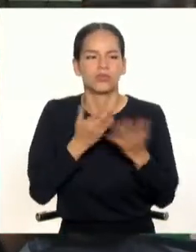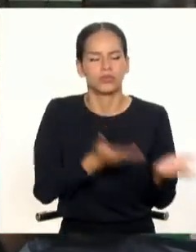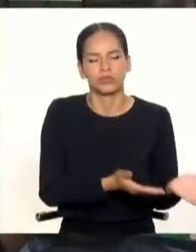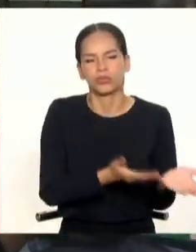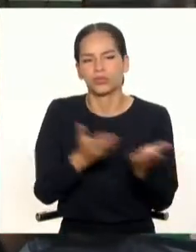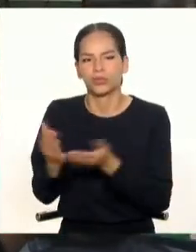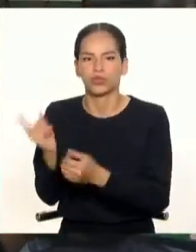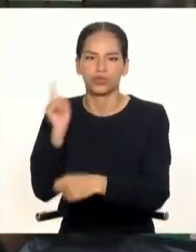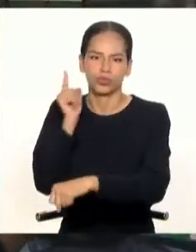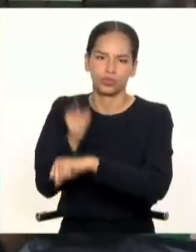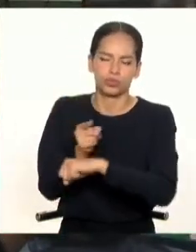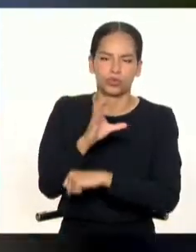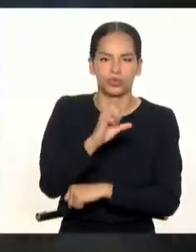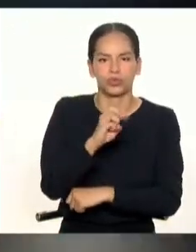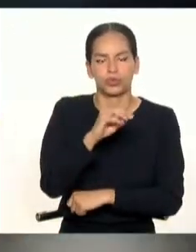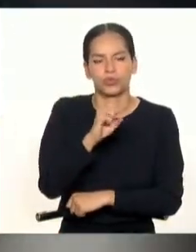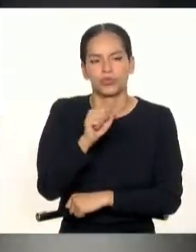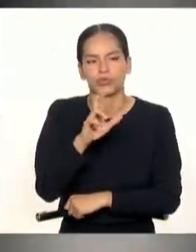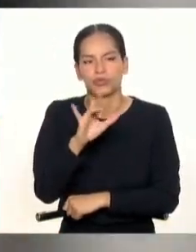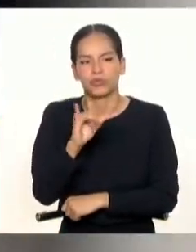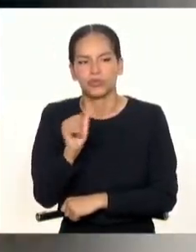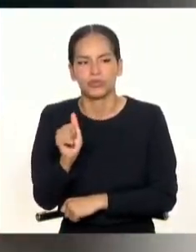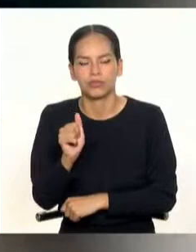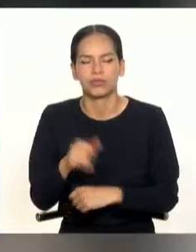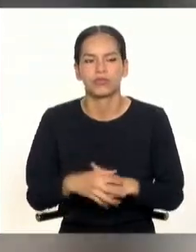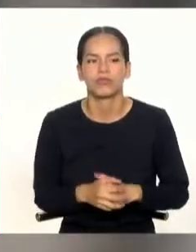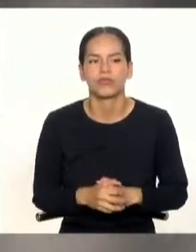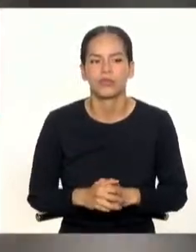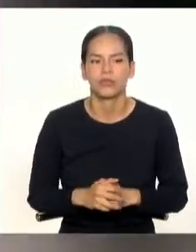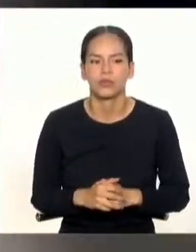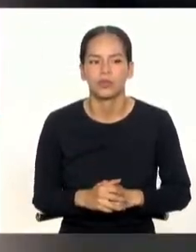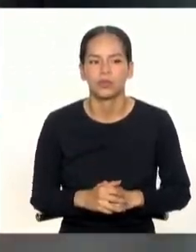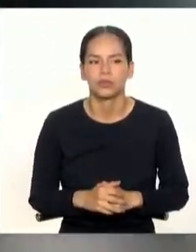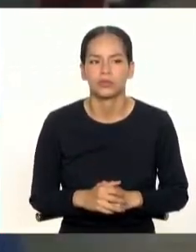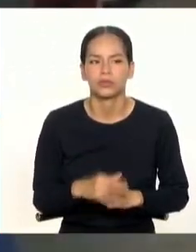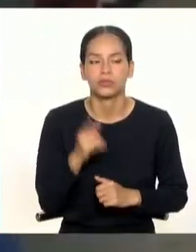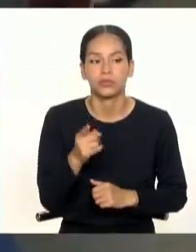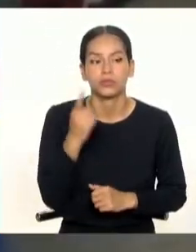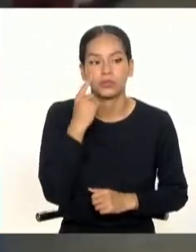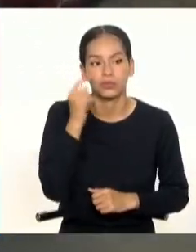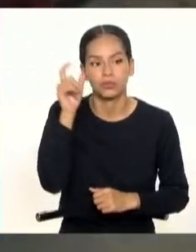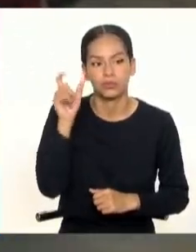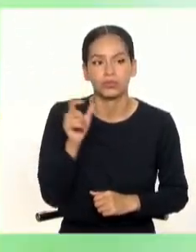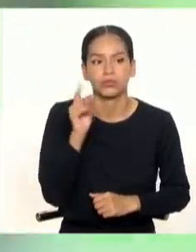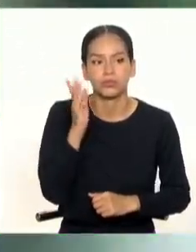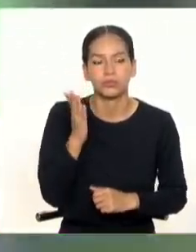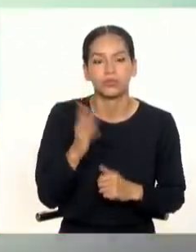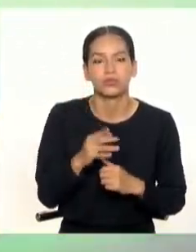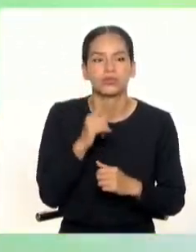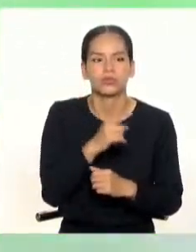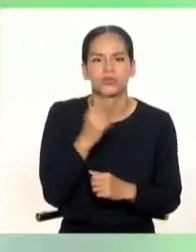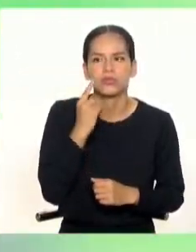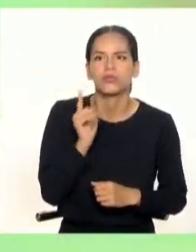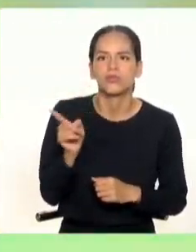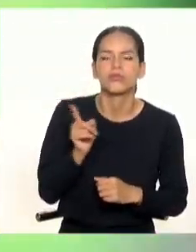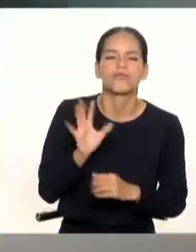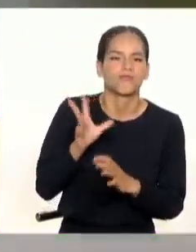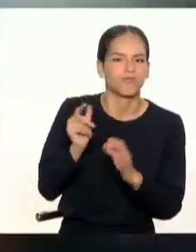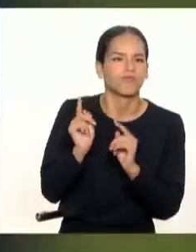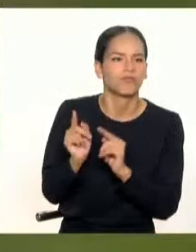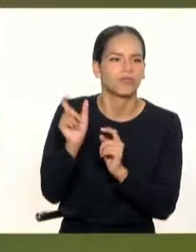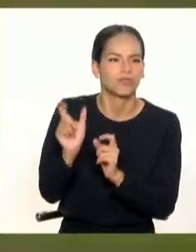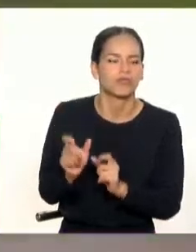la comisaría de Monterrico. El sujeto, quien fue reconocido por sus víctimas, fue trasladado y